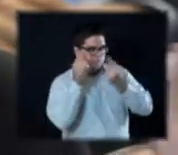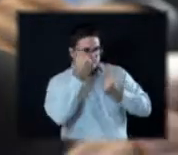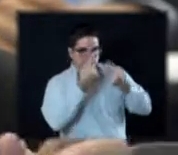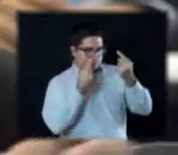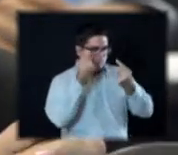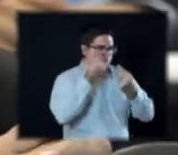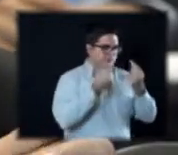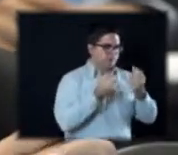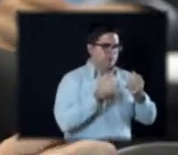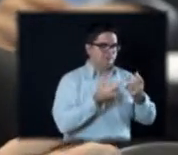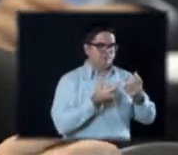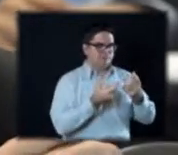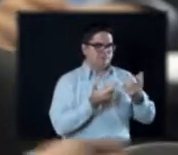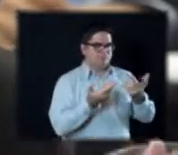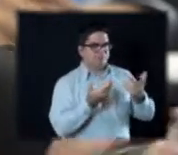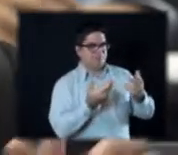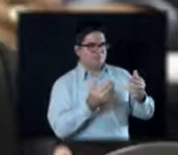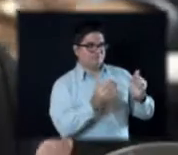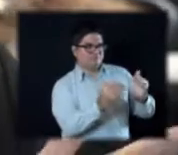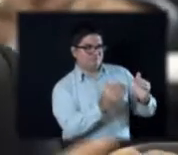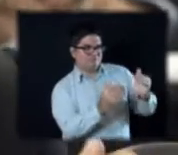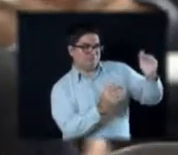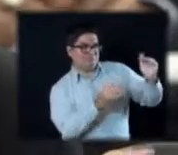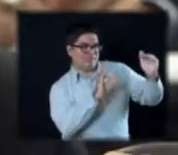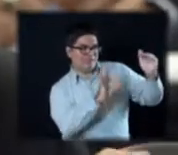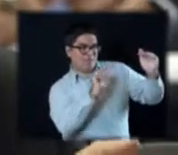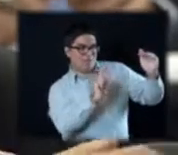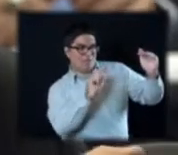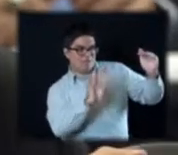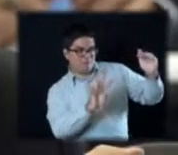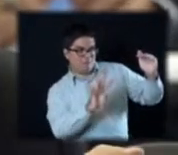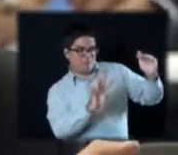vamos a aumentar la tasa de captura de este o aquel impuesto.